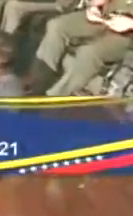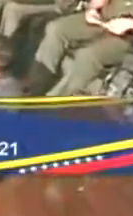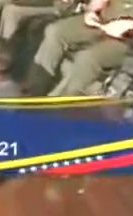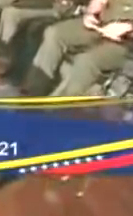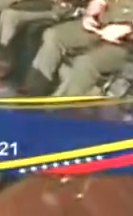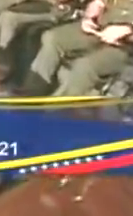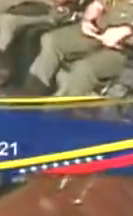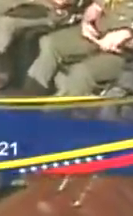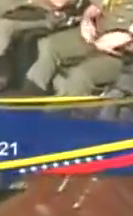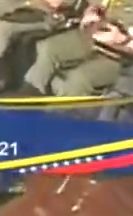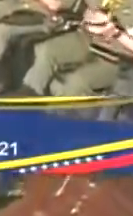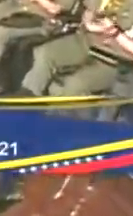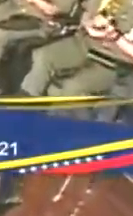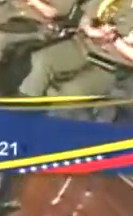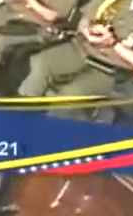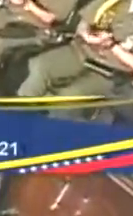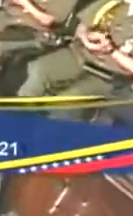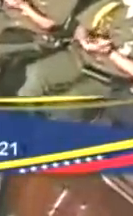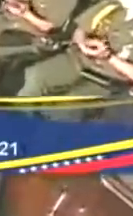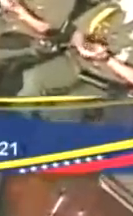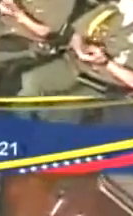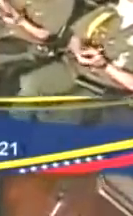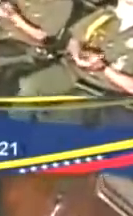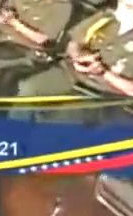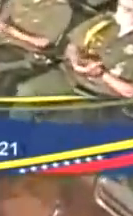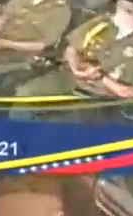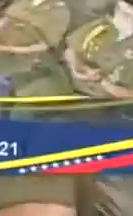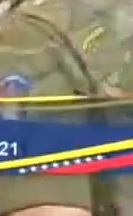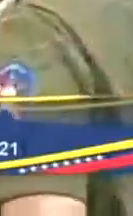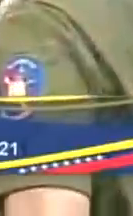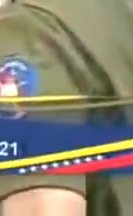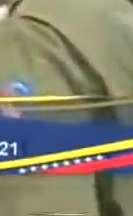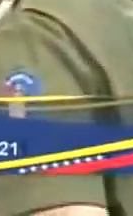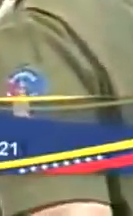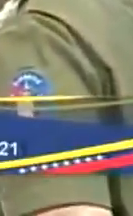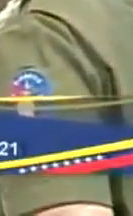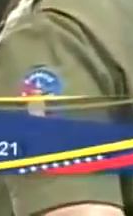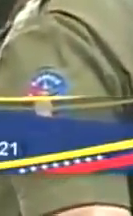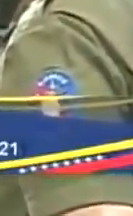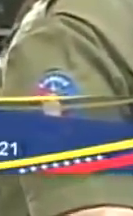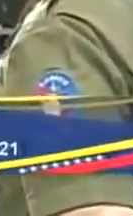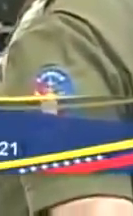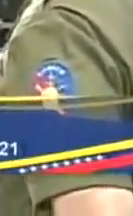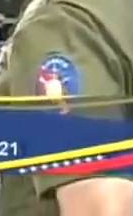privado. Recibe Teniente Julio Rodríguez Mendoza.